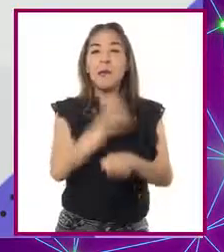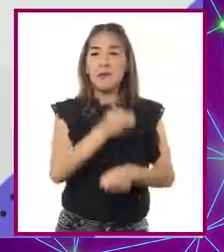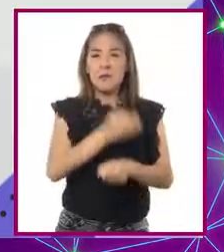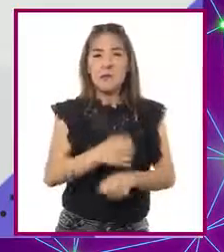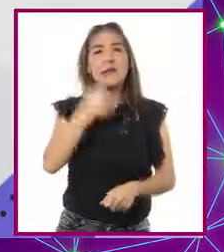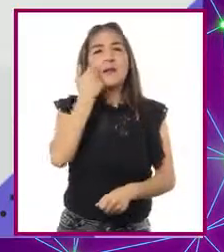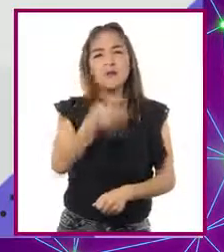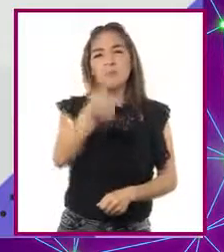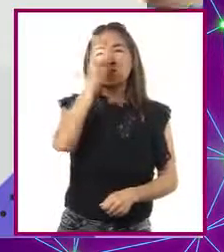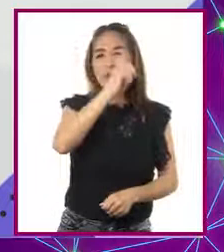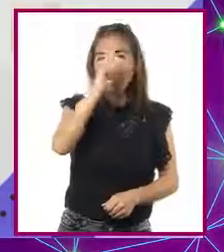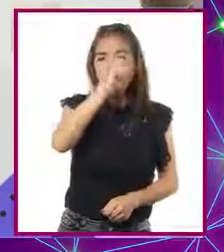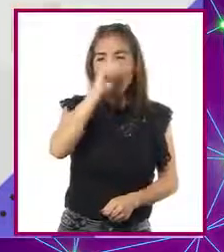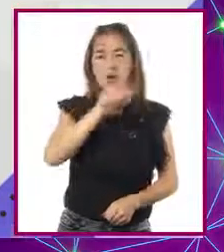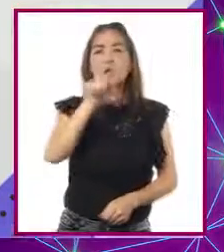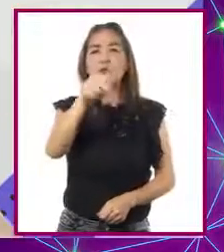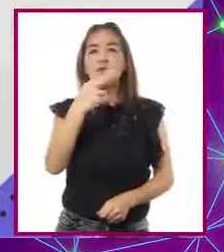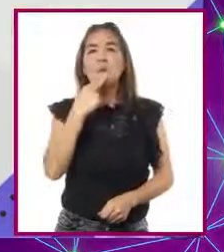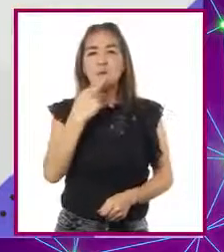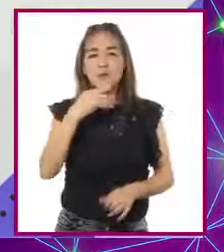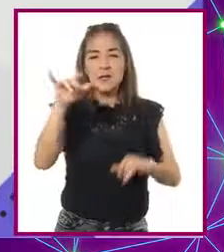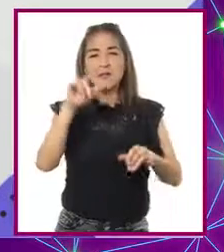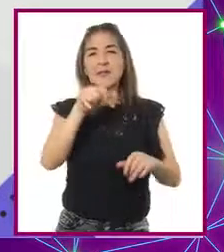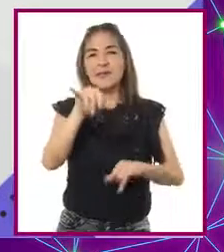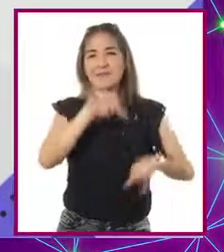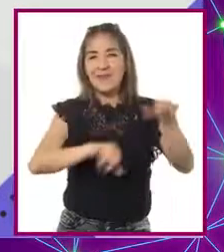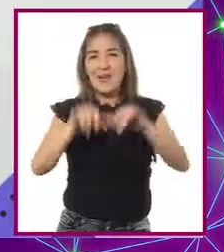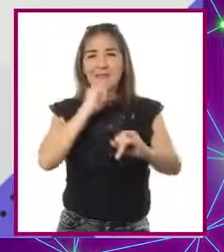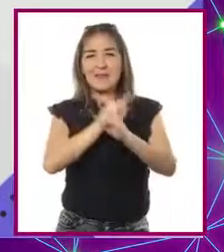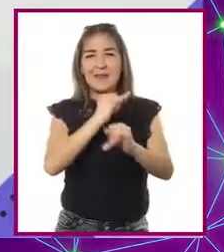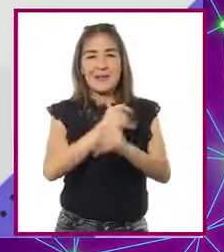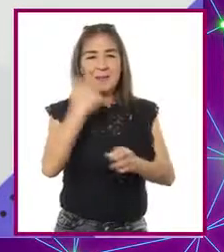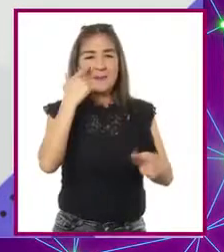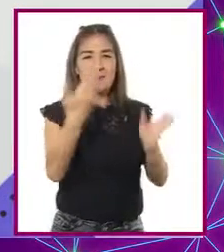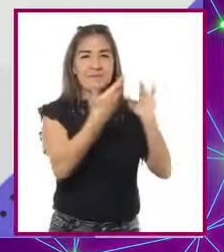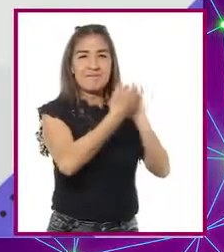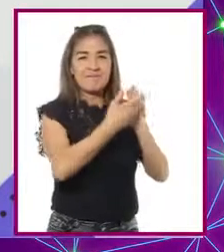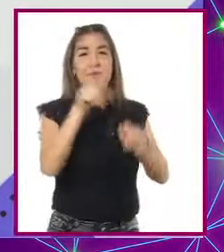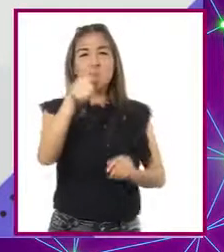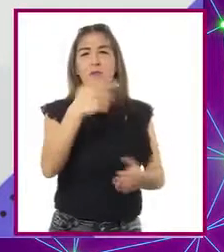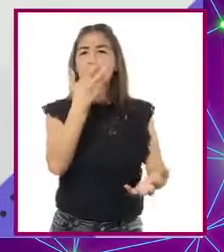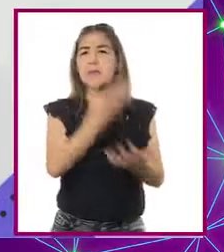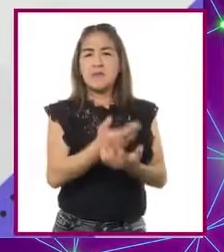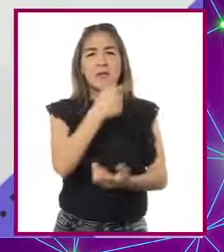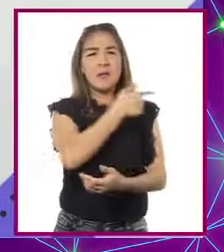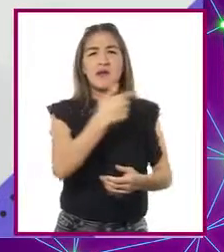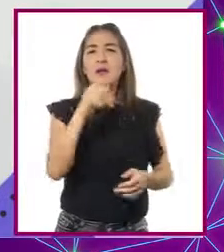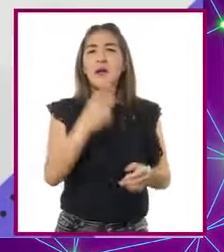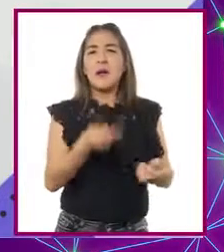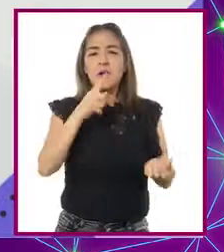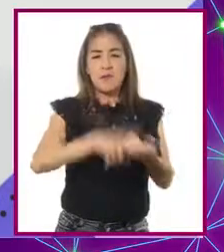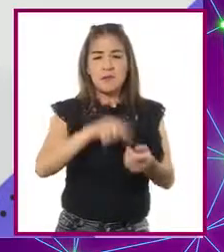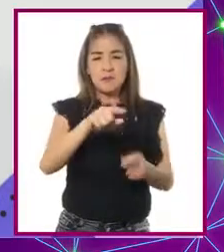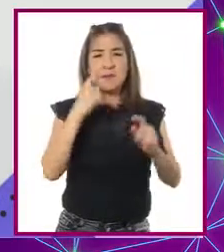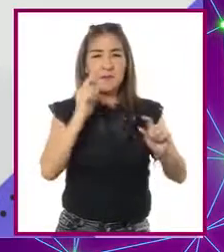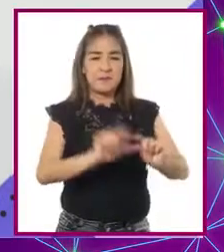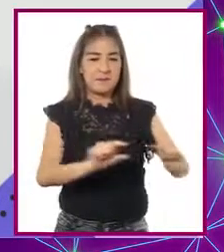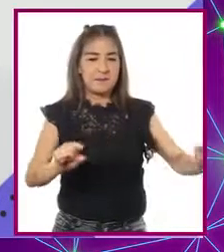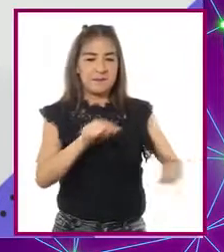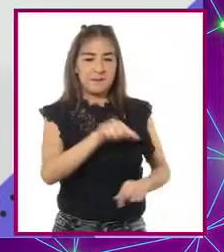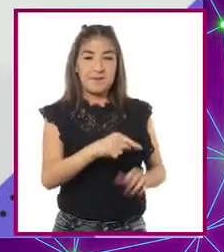queremos sugerirles utilizar el laboratorio virtual donde se grabó el video anterior. Lo pueden encontrar en la siguiente dirección